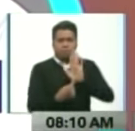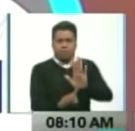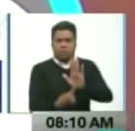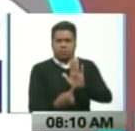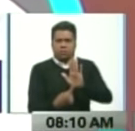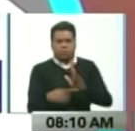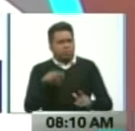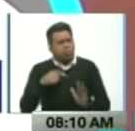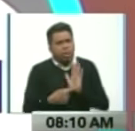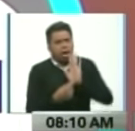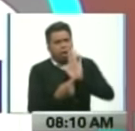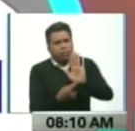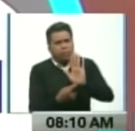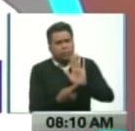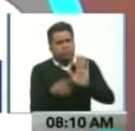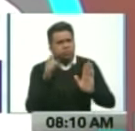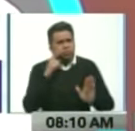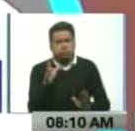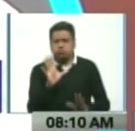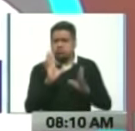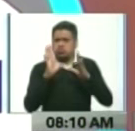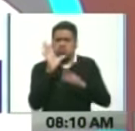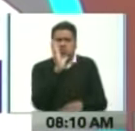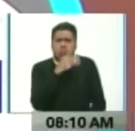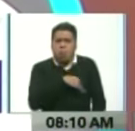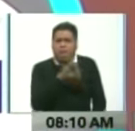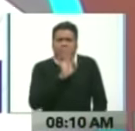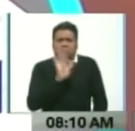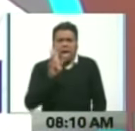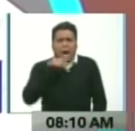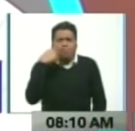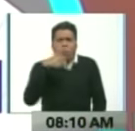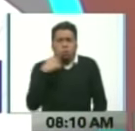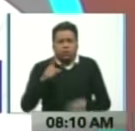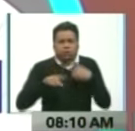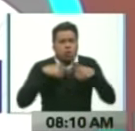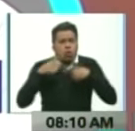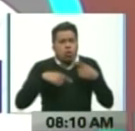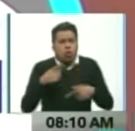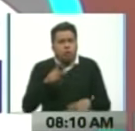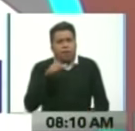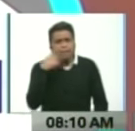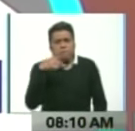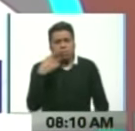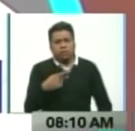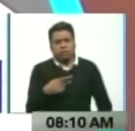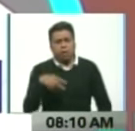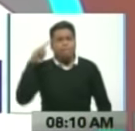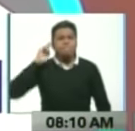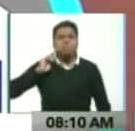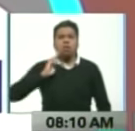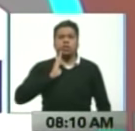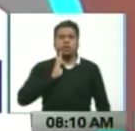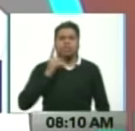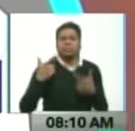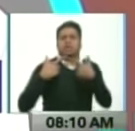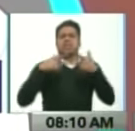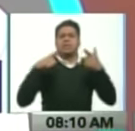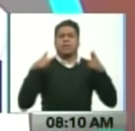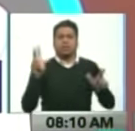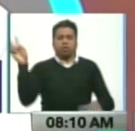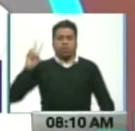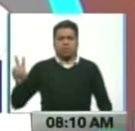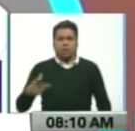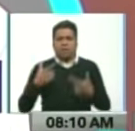te vas a dar cuenta que el videojuego no tiene ningún contenido político, ningún color político. Es Bolívar, nuestros próceres, liberando Venezuela, liberando nuestro